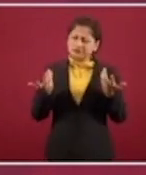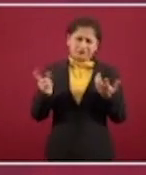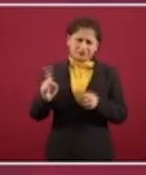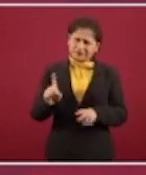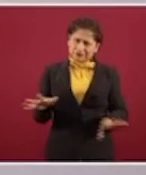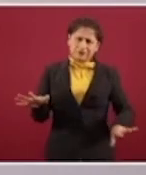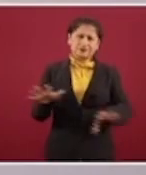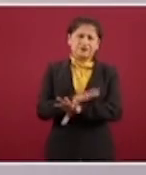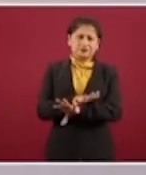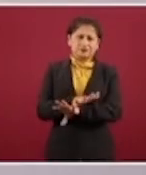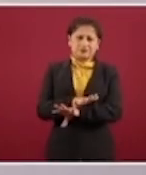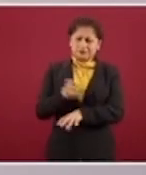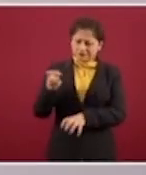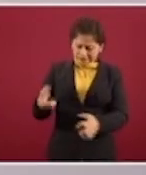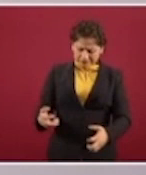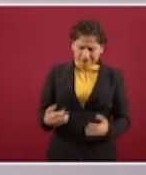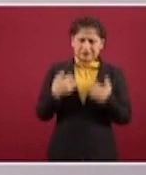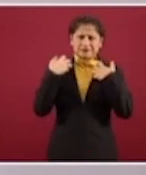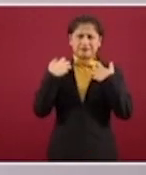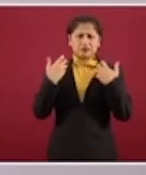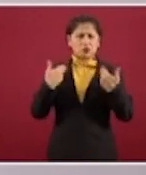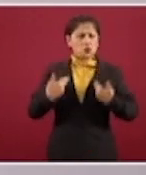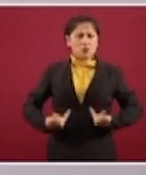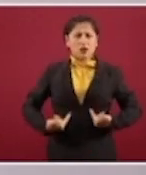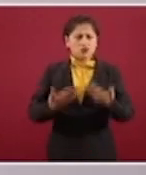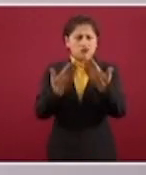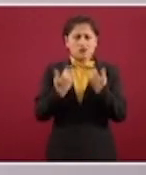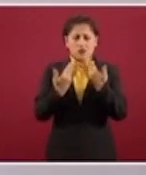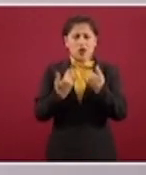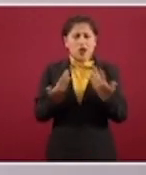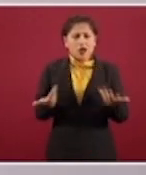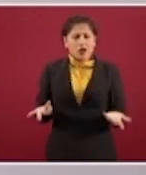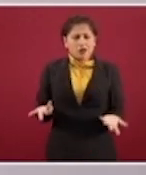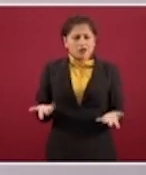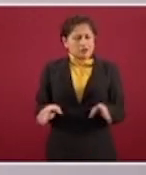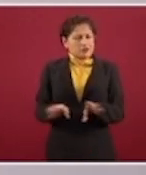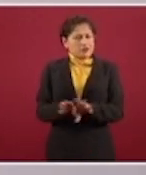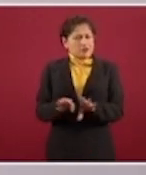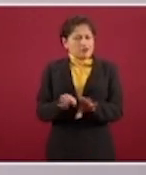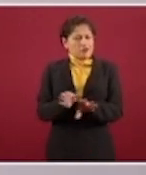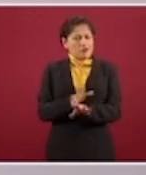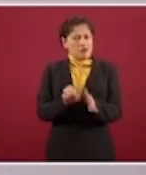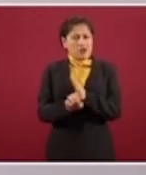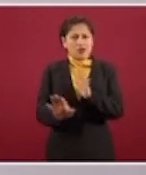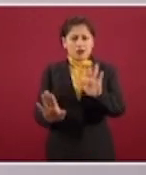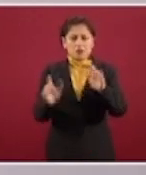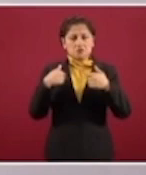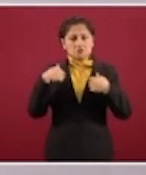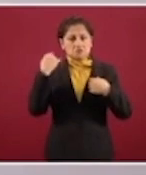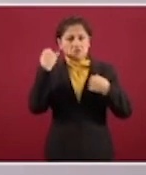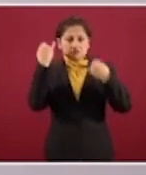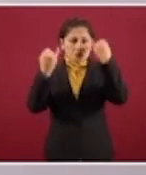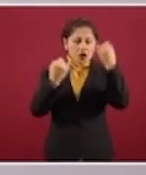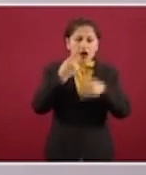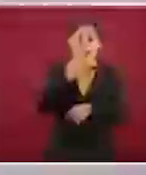actitud humana como decir que se va a impedir usar un